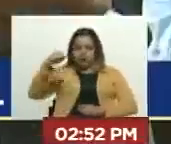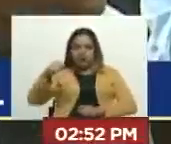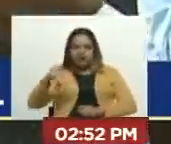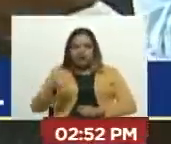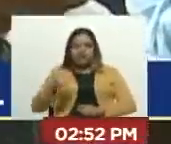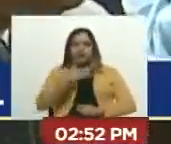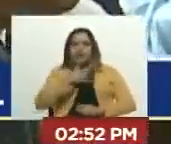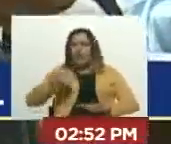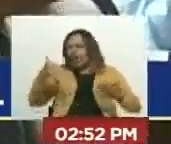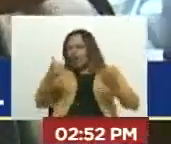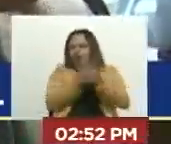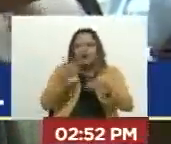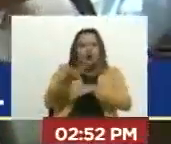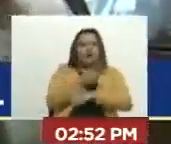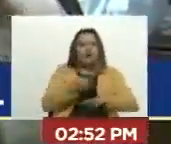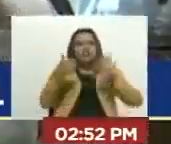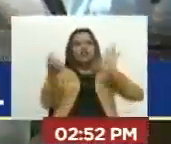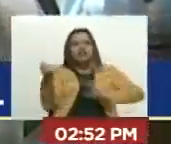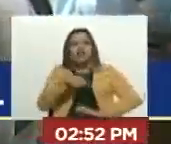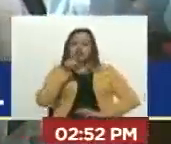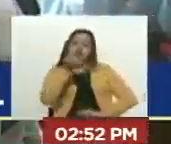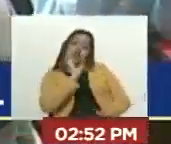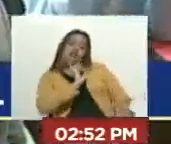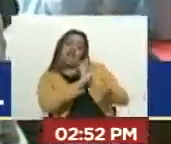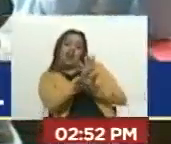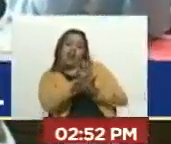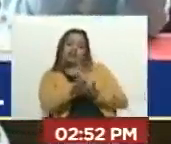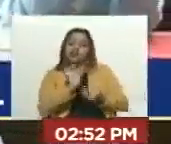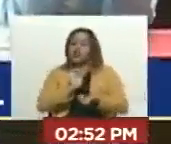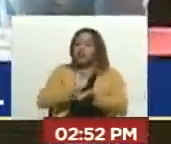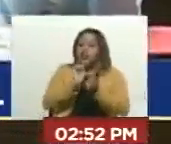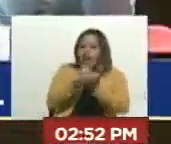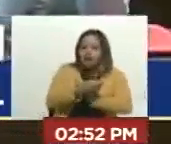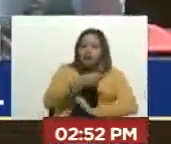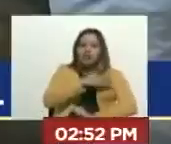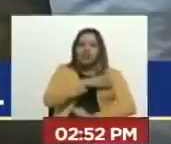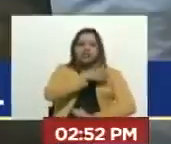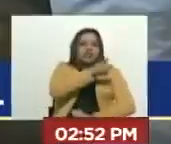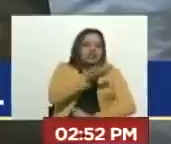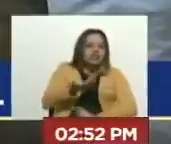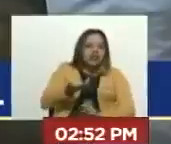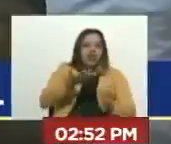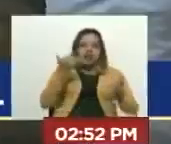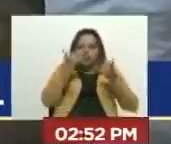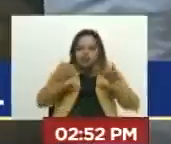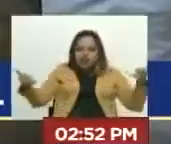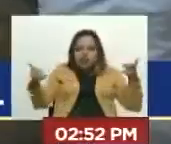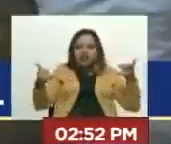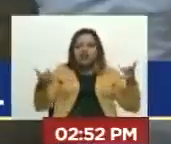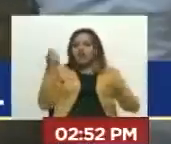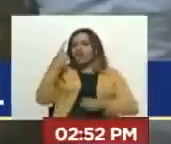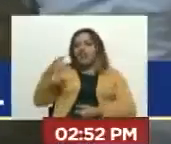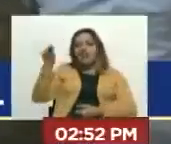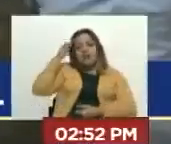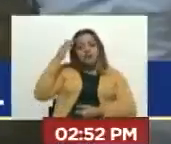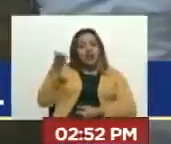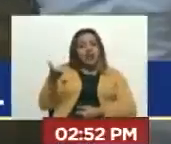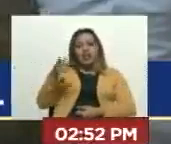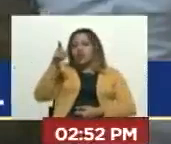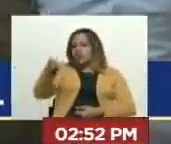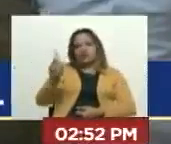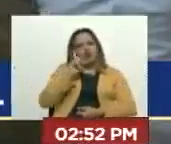de golpe de Estado, en 6 meses te van, cambios de directiva, insanía mental, que eres